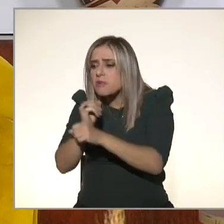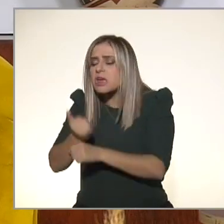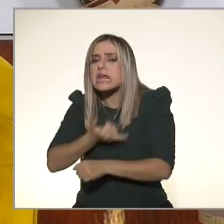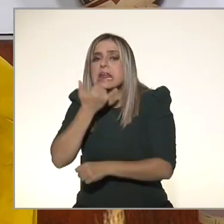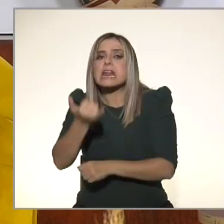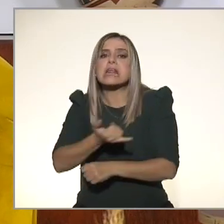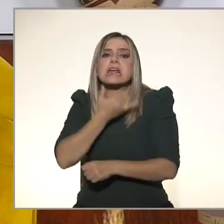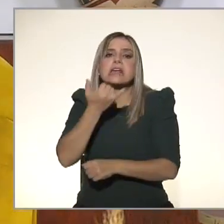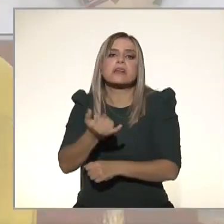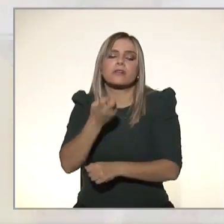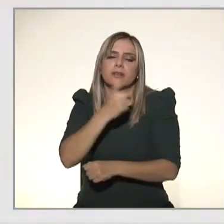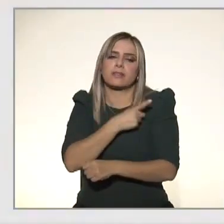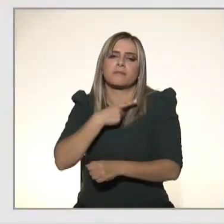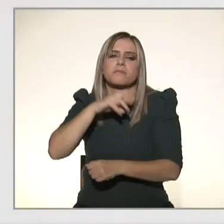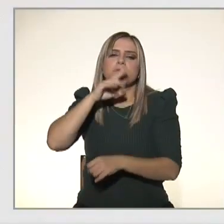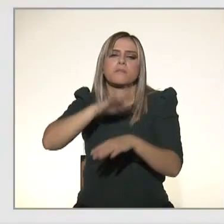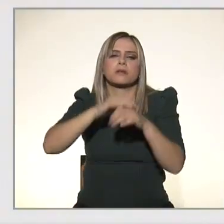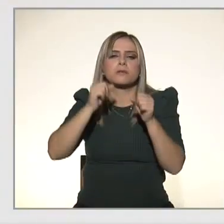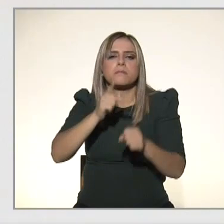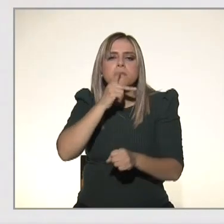género.